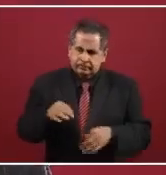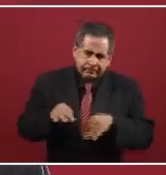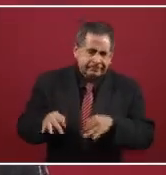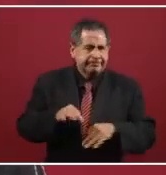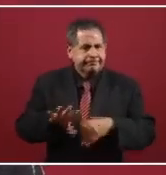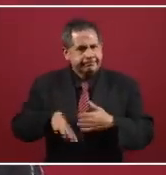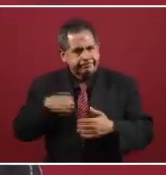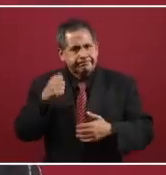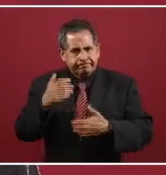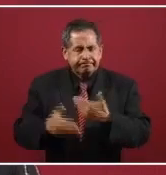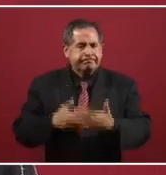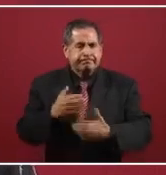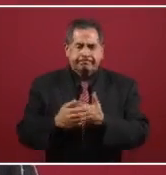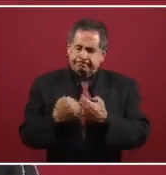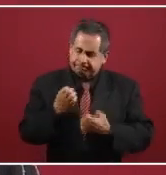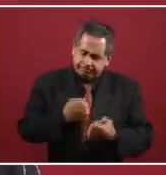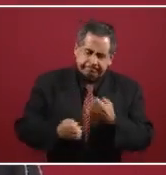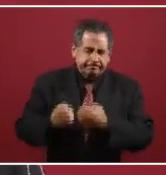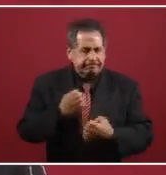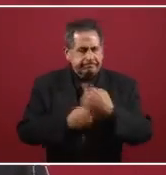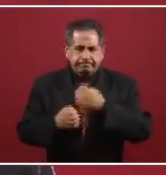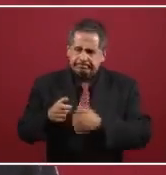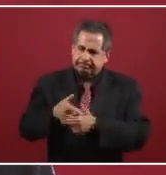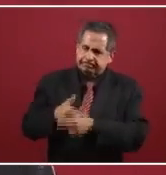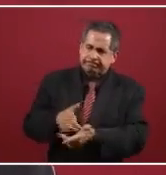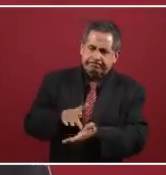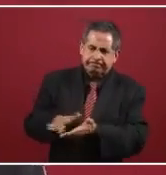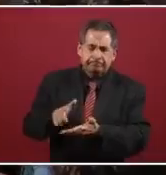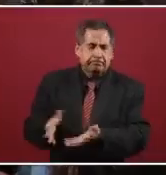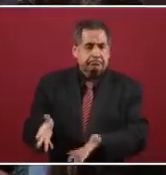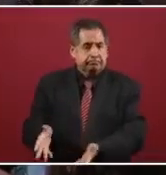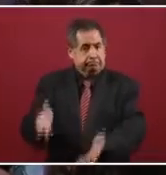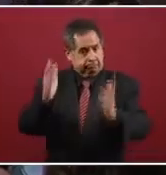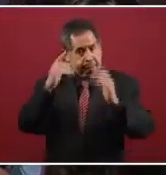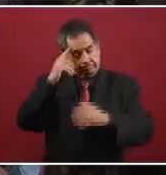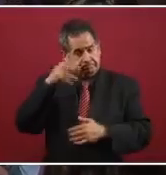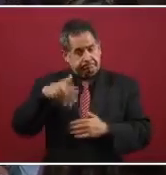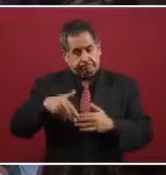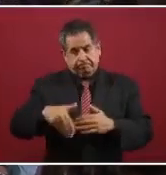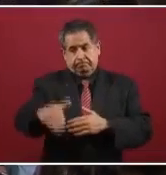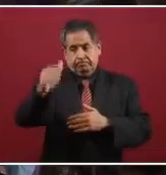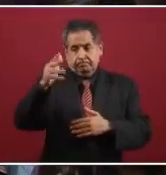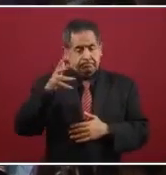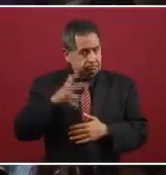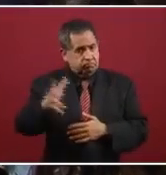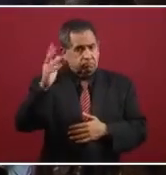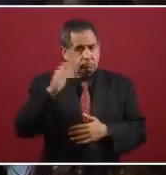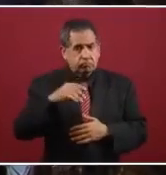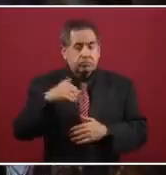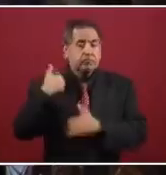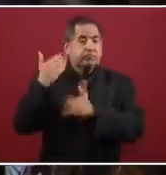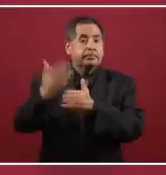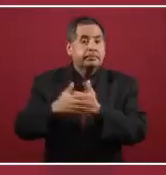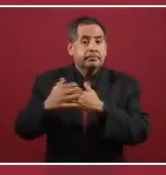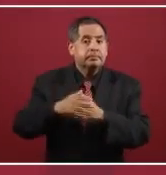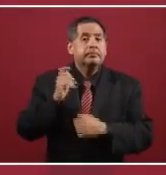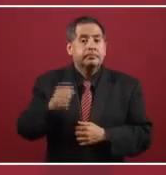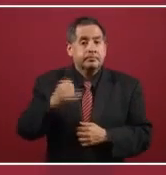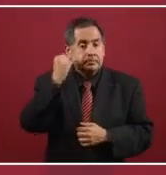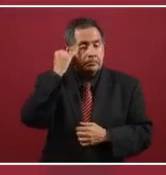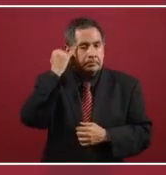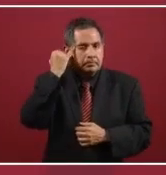trabajando, entrenando para lo que viene después, Japón,